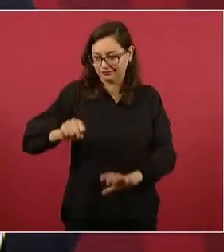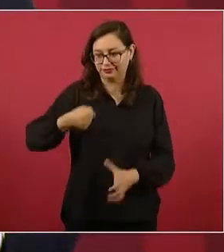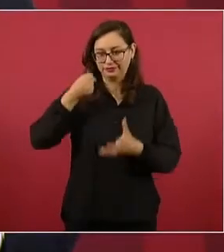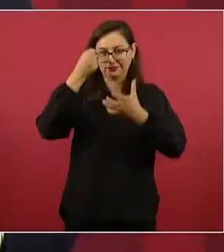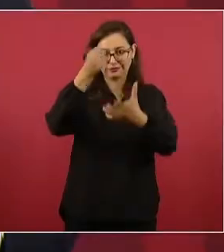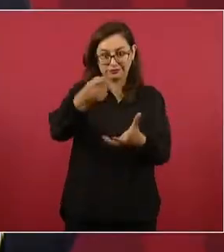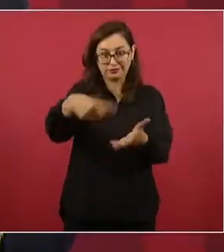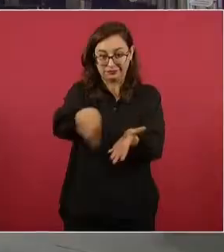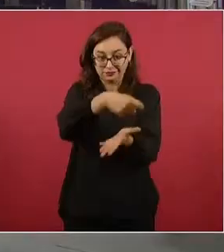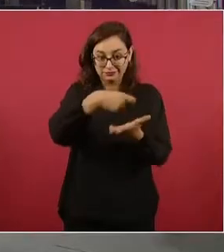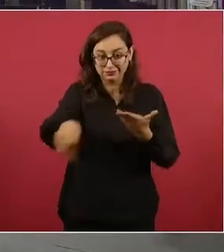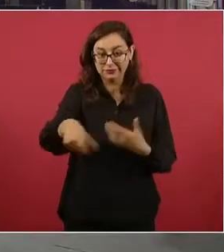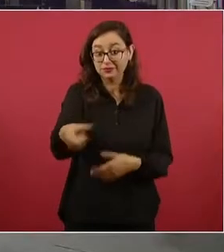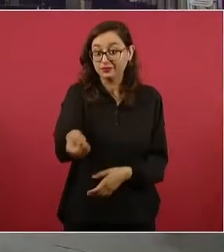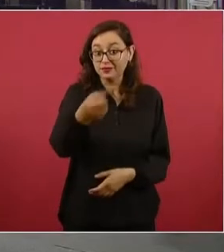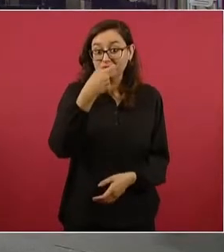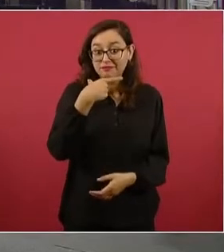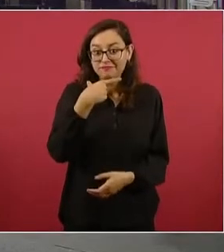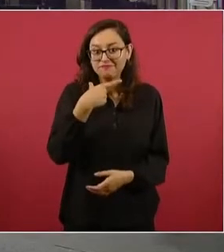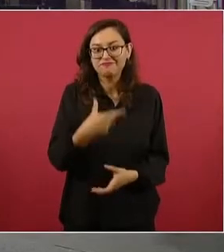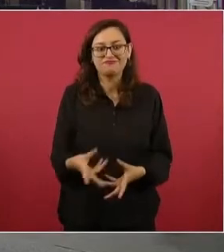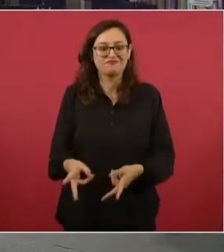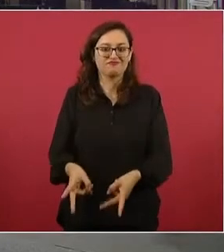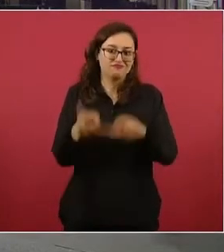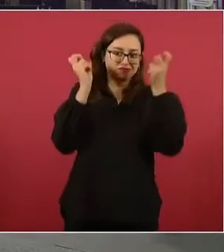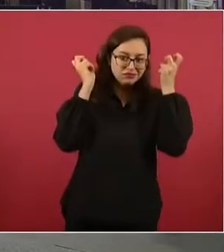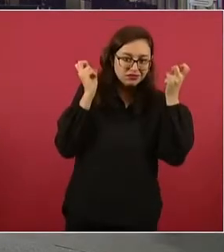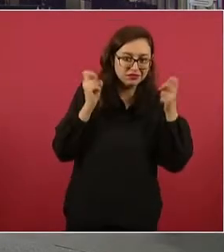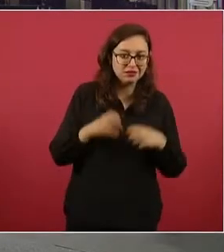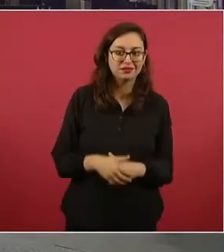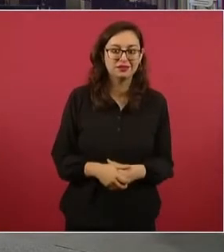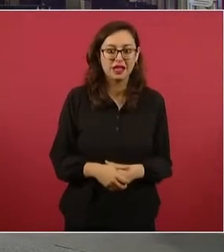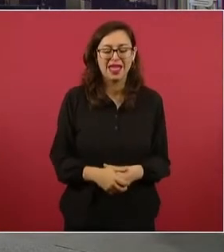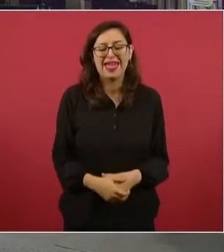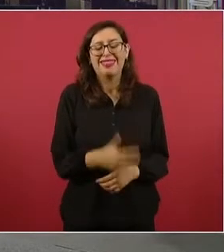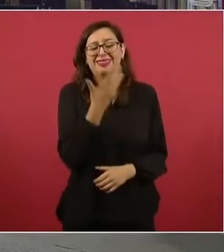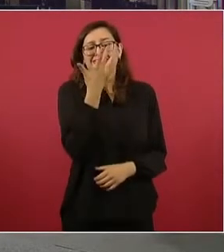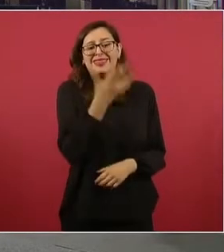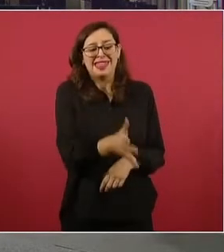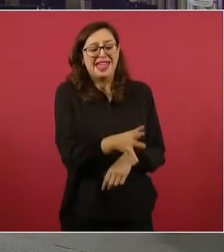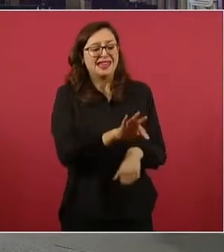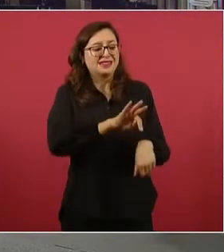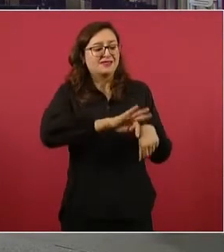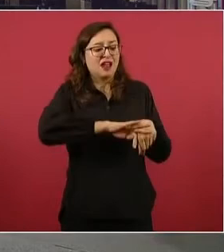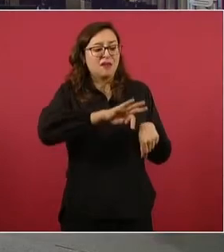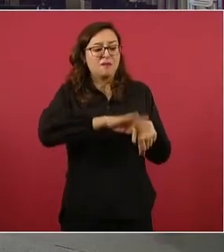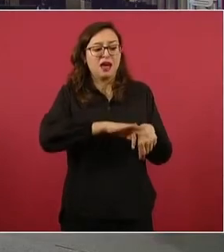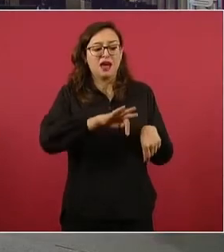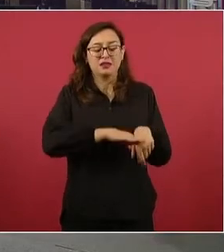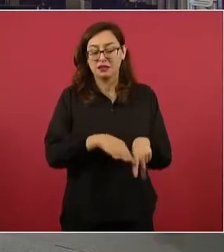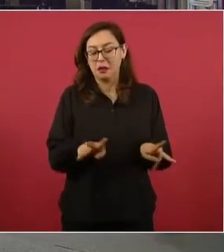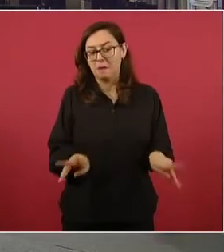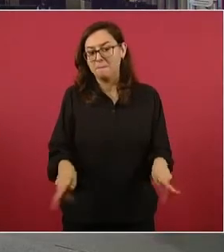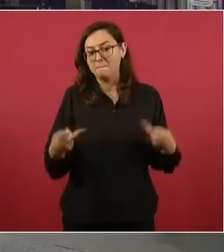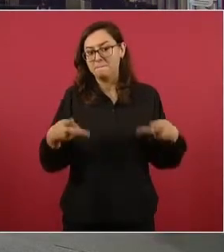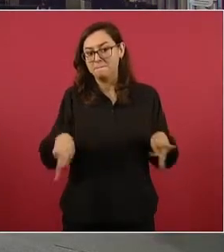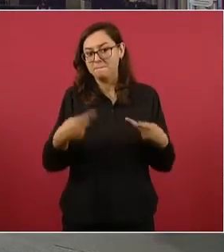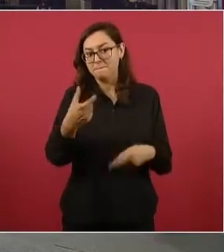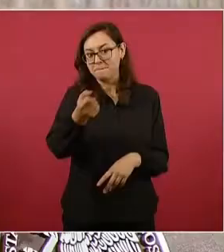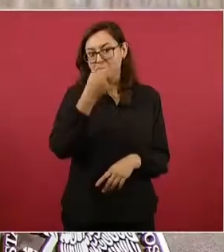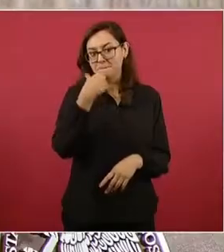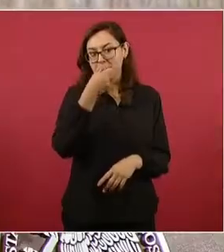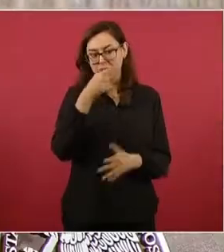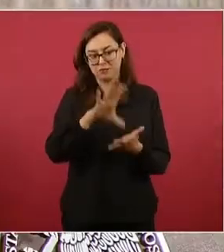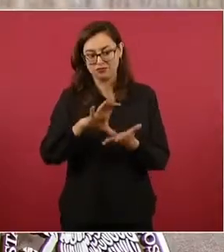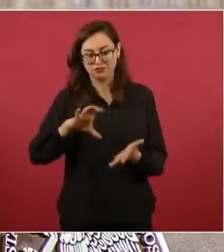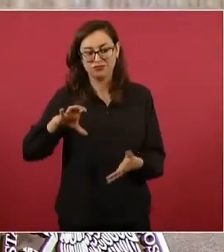al gobierno 100,000 millones de pesos en medicamentos. Y también